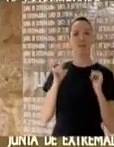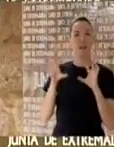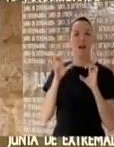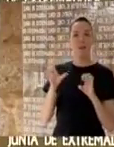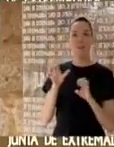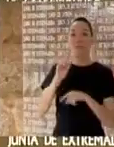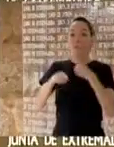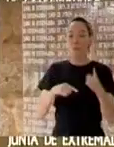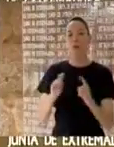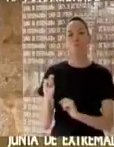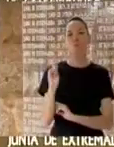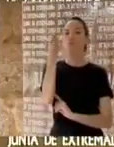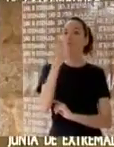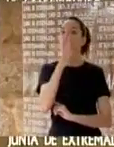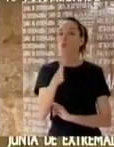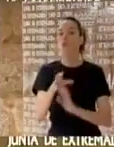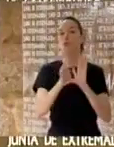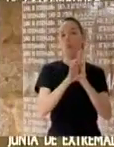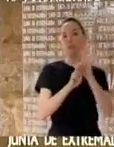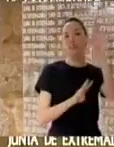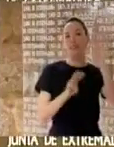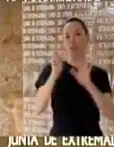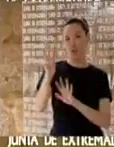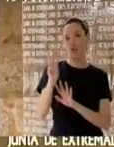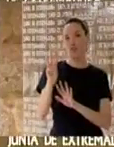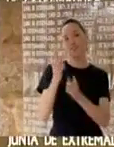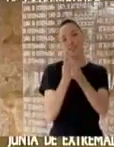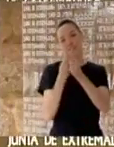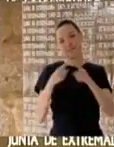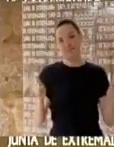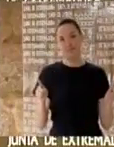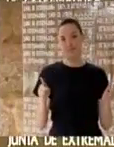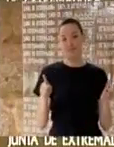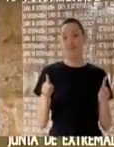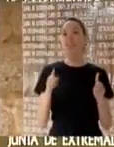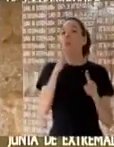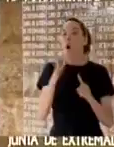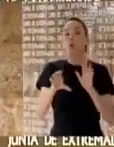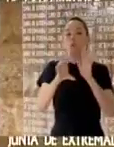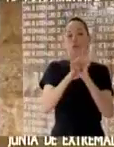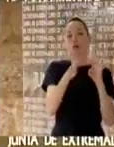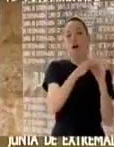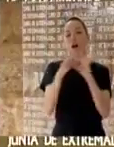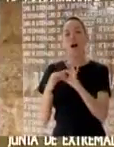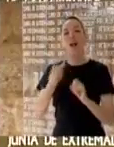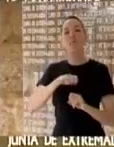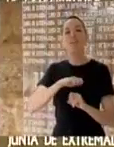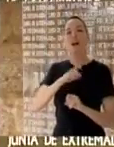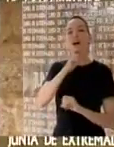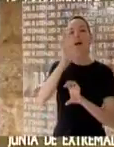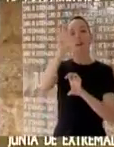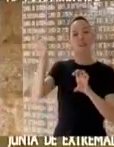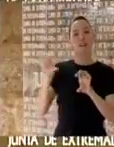del 78. La Constitución del 78, la España de las autonomías, digamos, tiene como distintos valores que